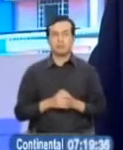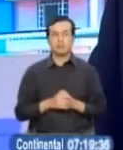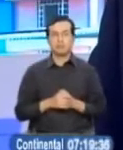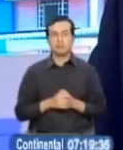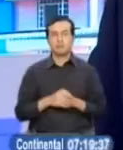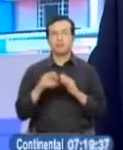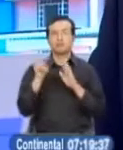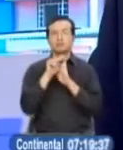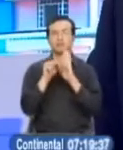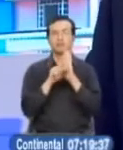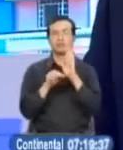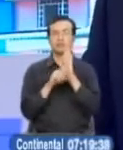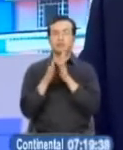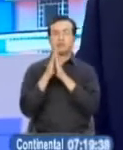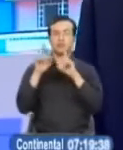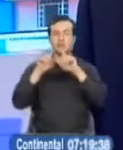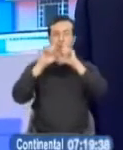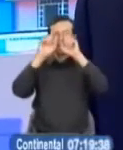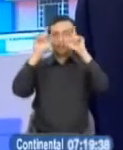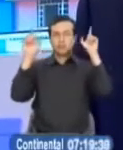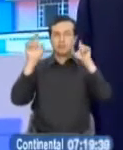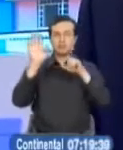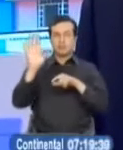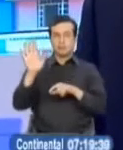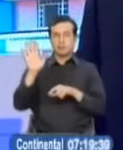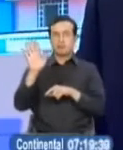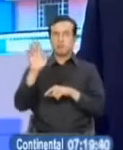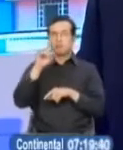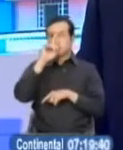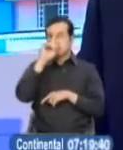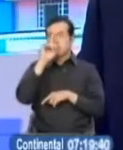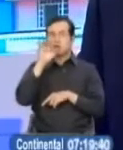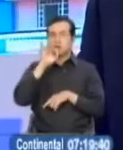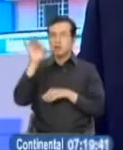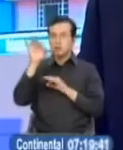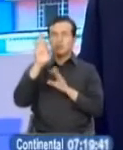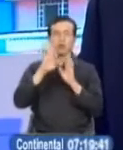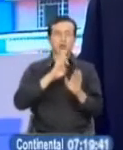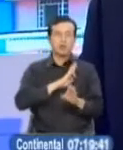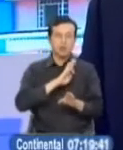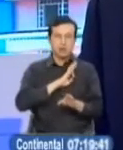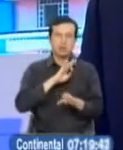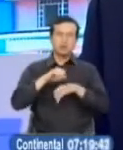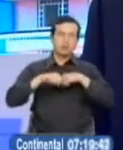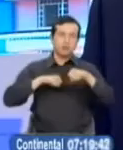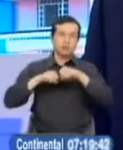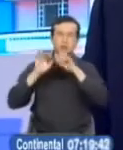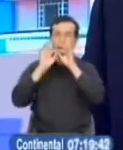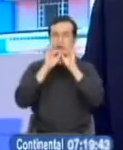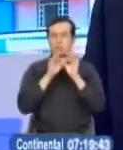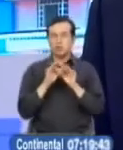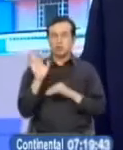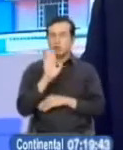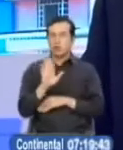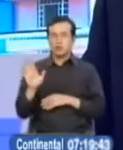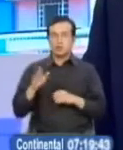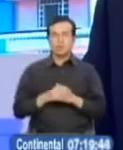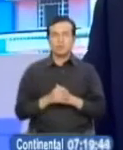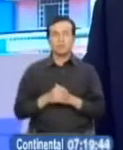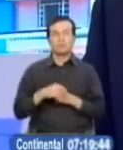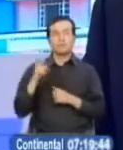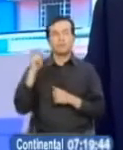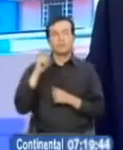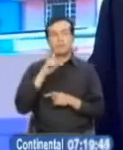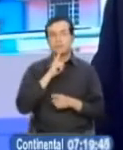una normativa pide que las empresas que estén suministrando personal técnico, operativo, de mantenimiento, tenían